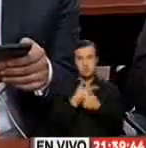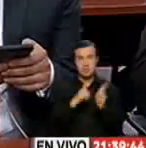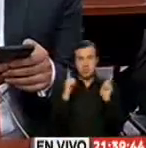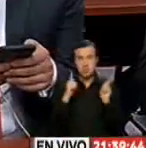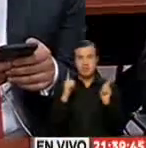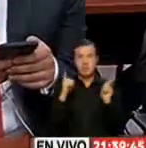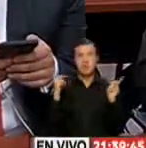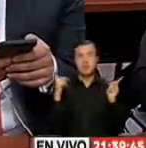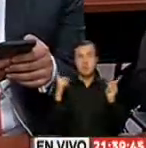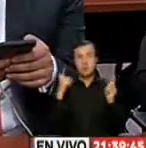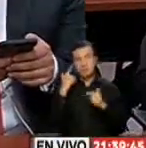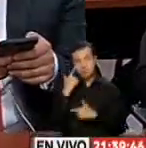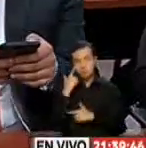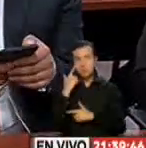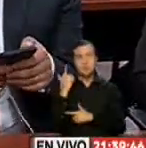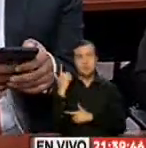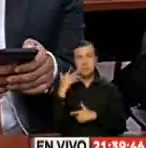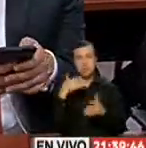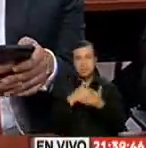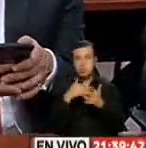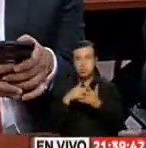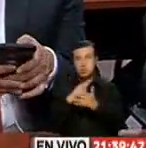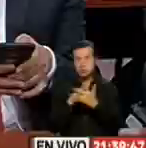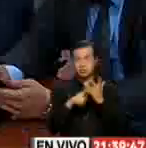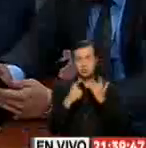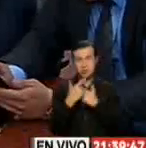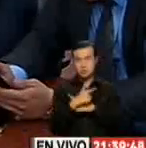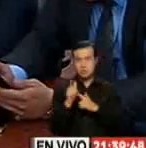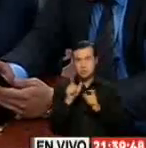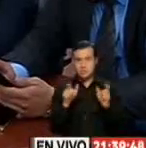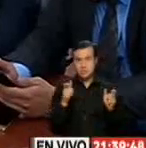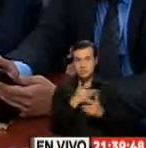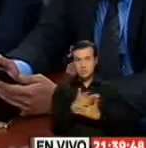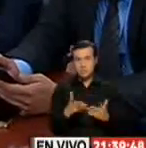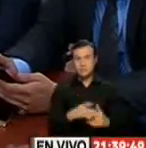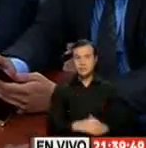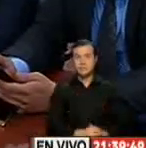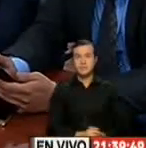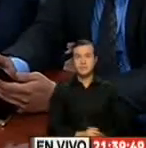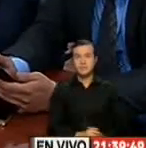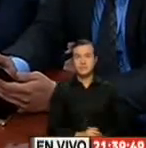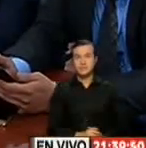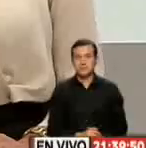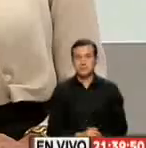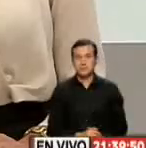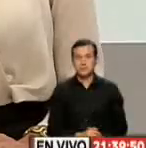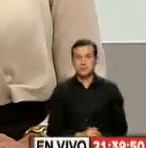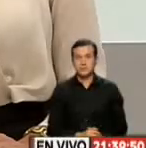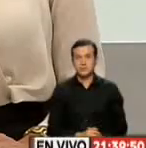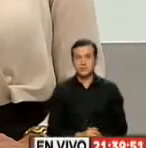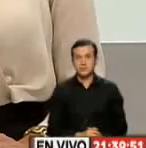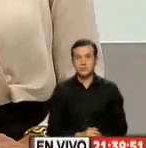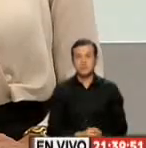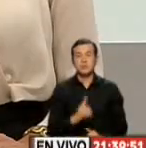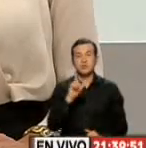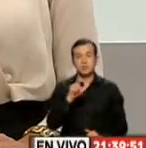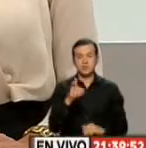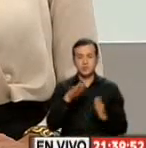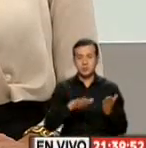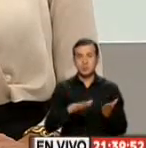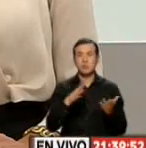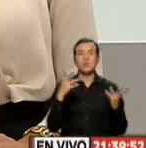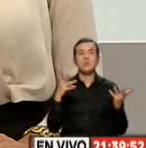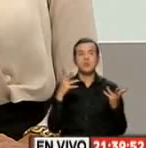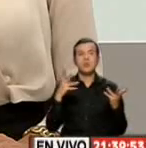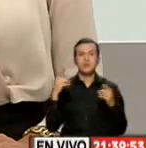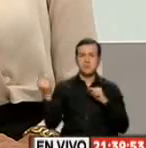y se retiraron las medidas cautelares que pesaban sobre ellos. Olga Velasco, Telediario. Una persona muerta fue el saldo